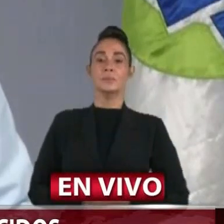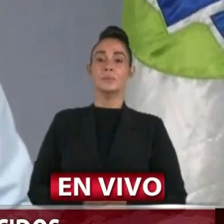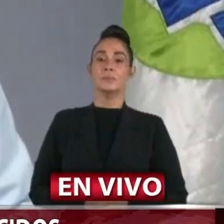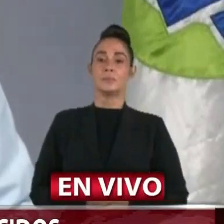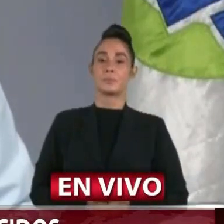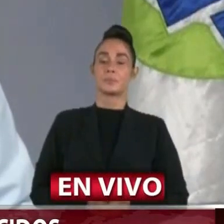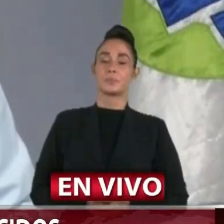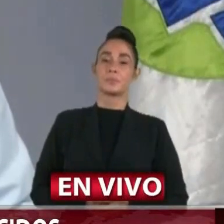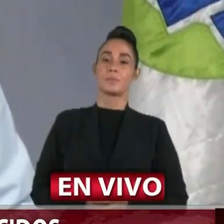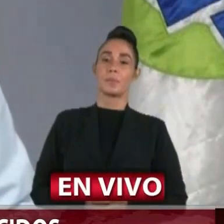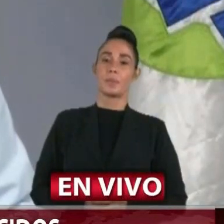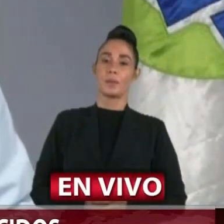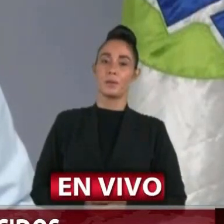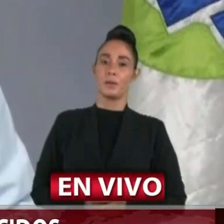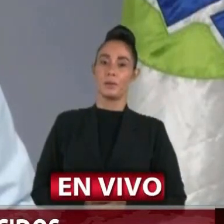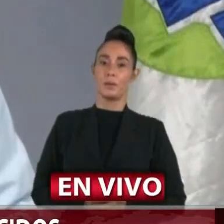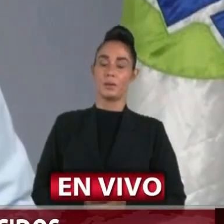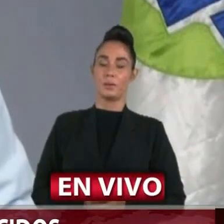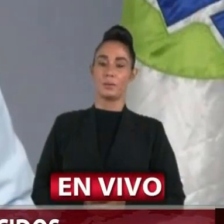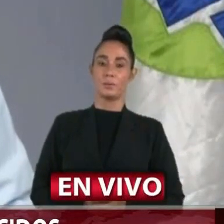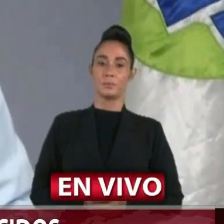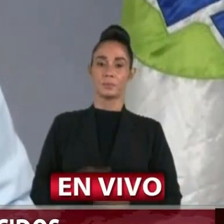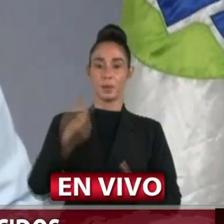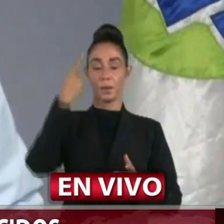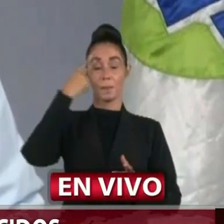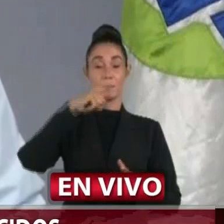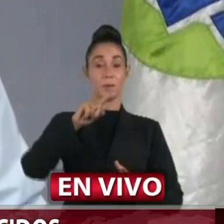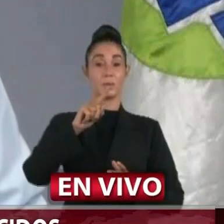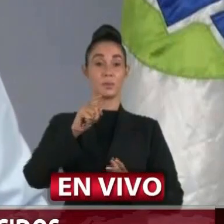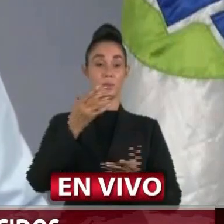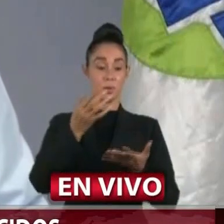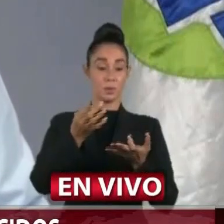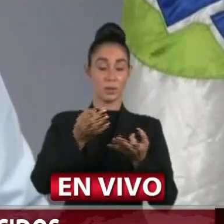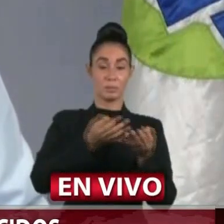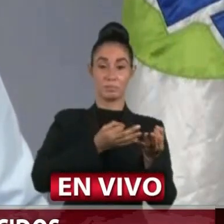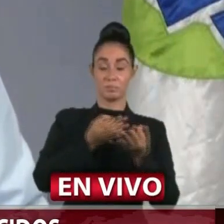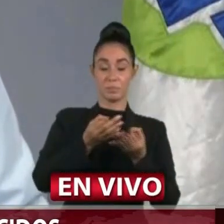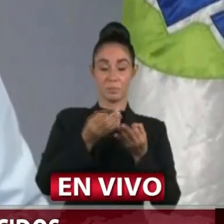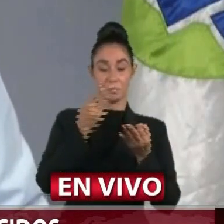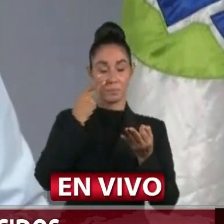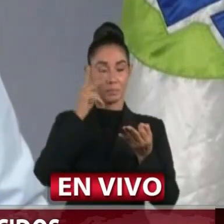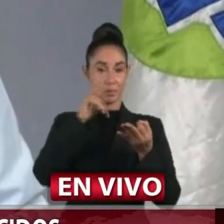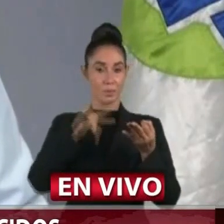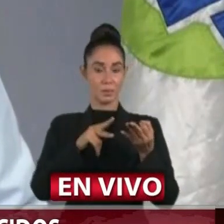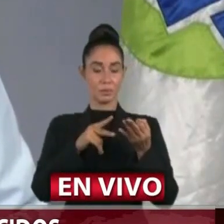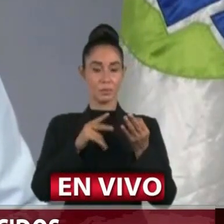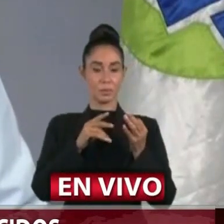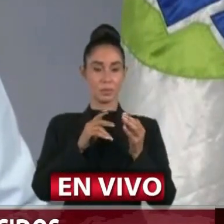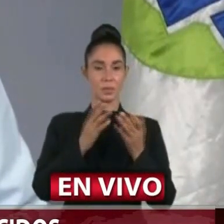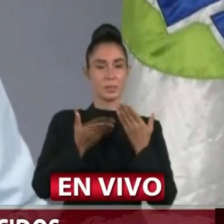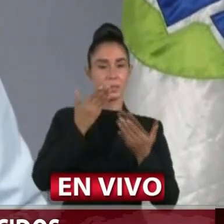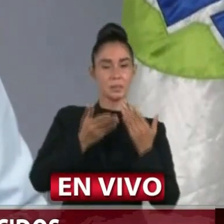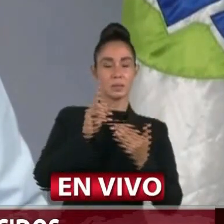que estamos hablando de menos de cercano al 1%